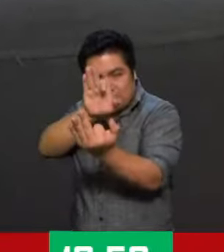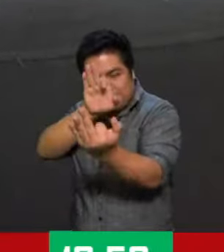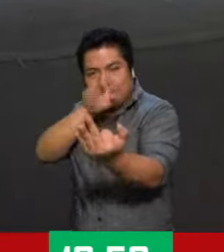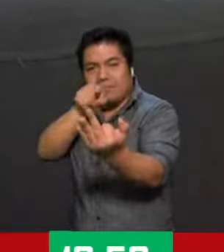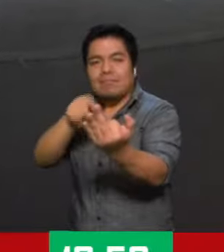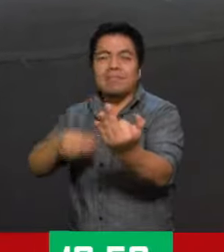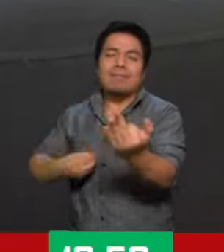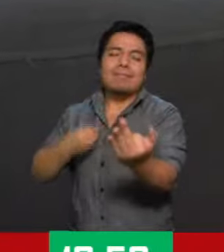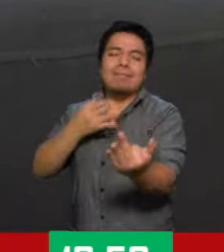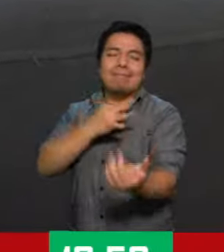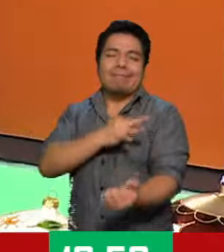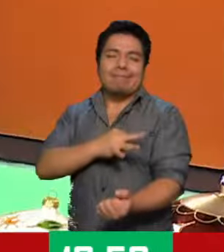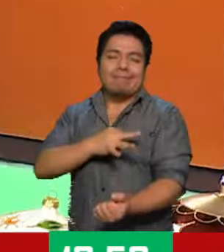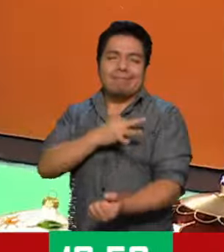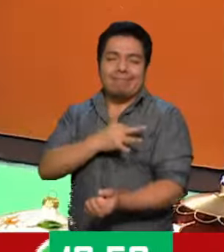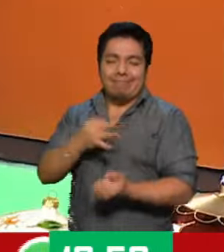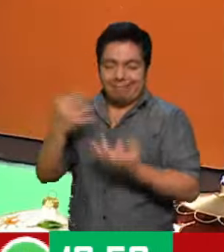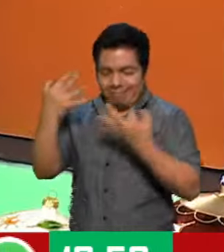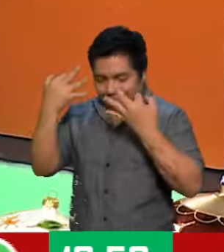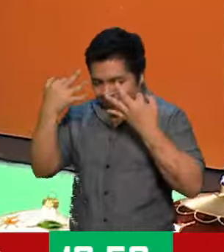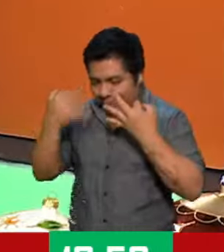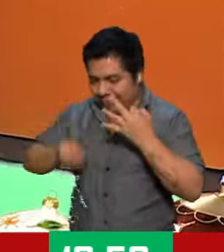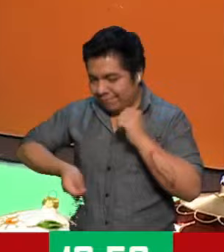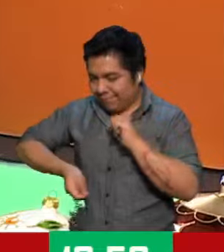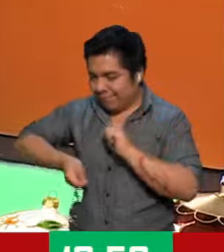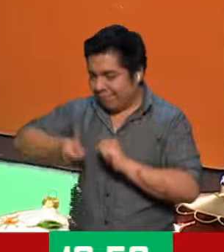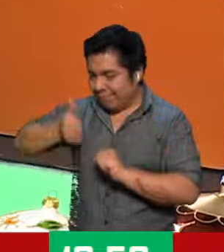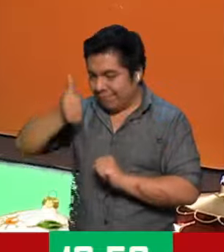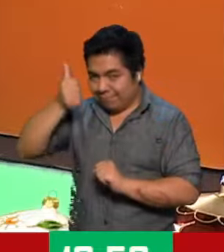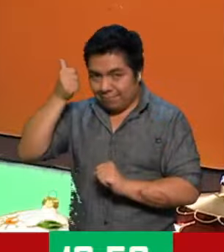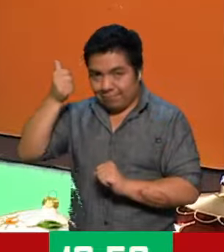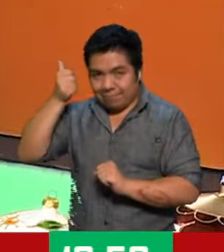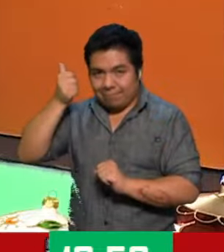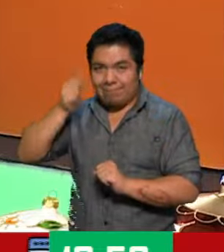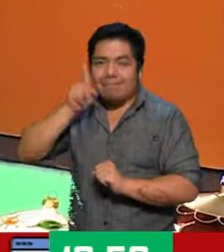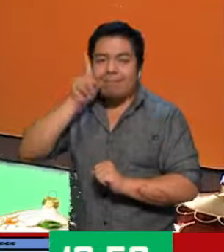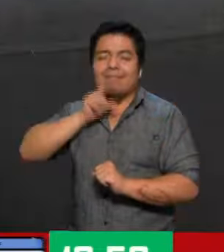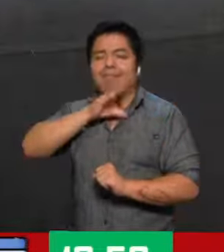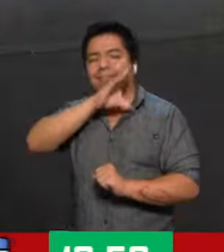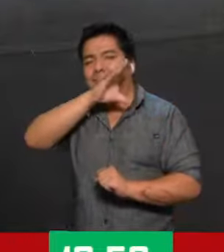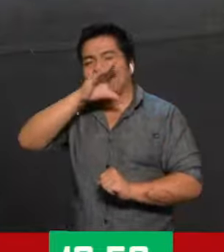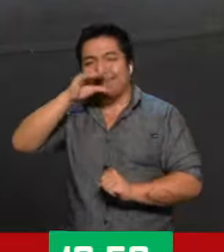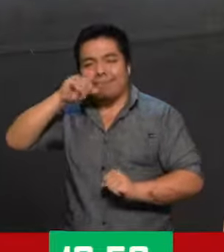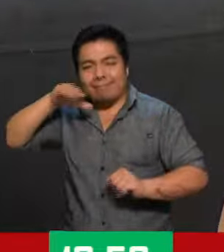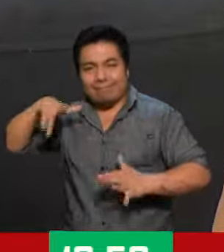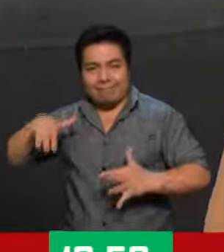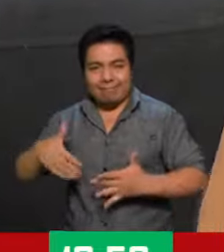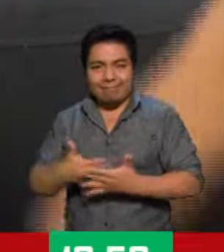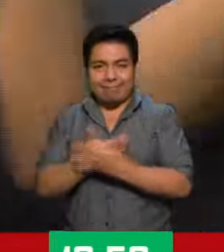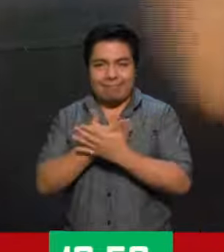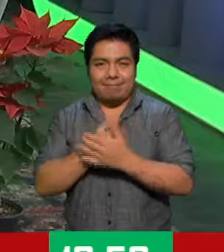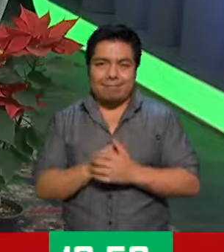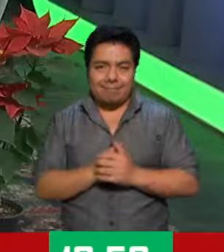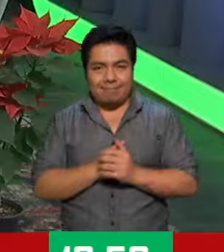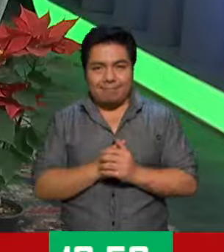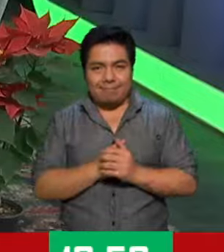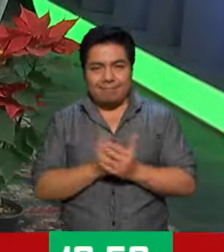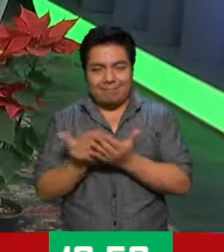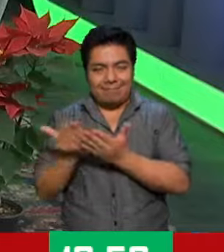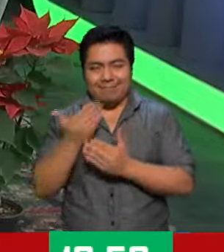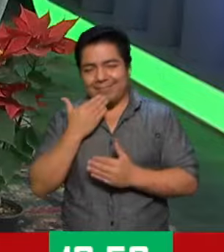una vida feliz, soy la primera raíz, mujer afrodescendiente. ¡Qué